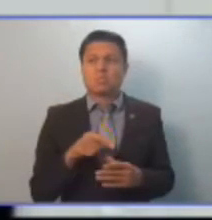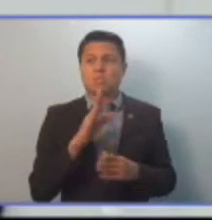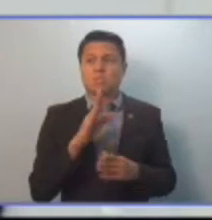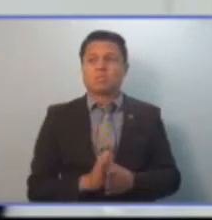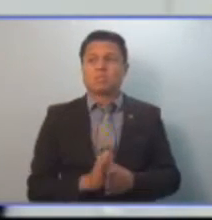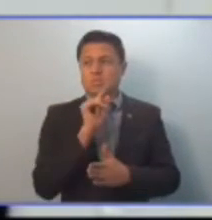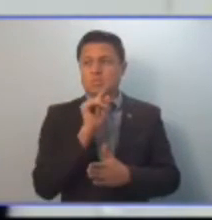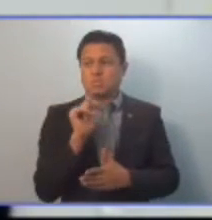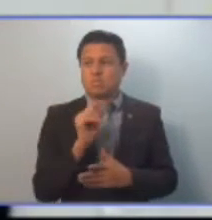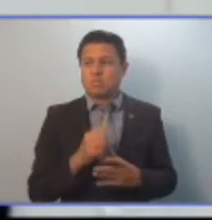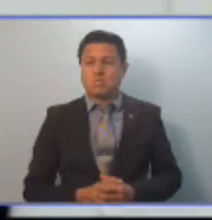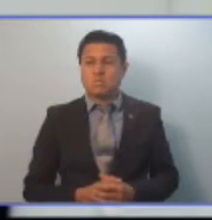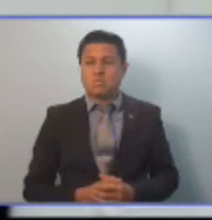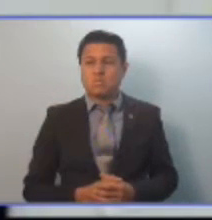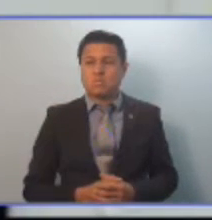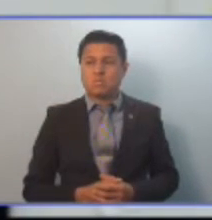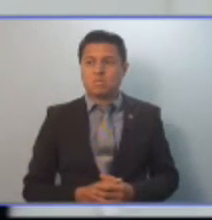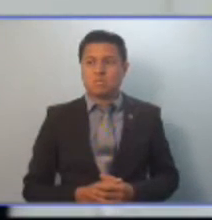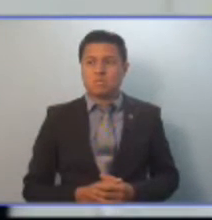instituto,